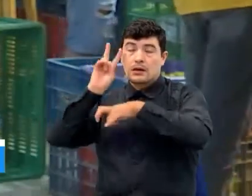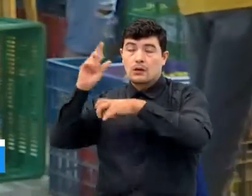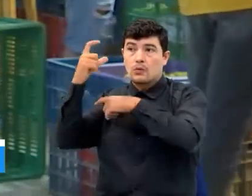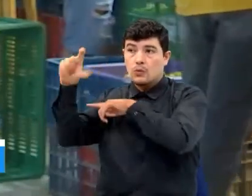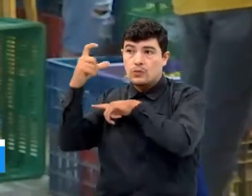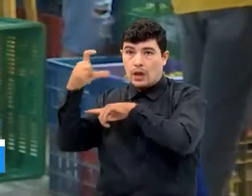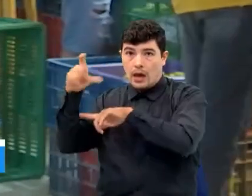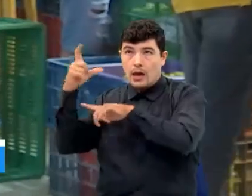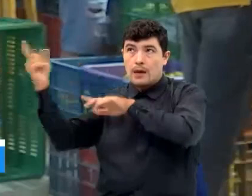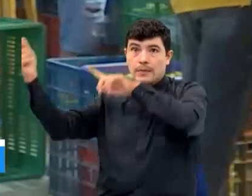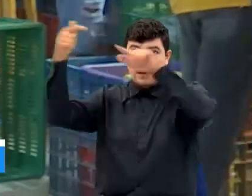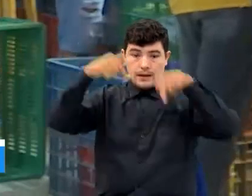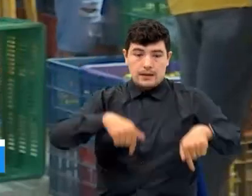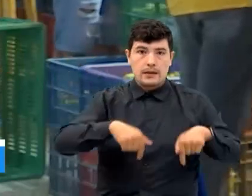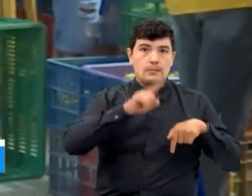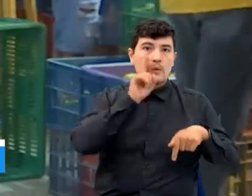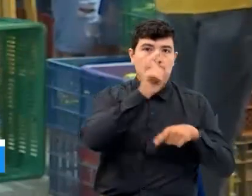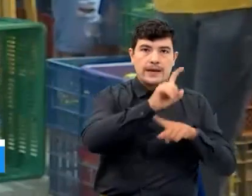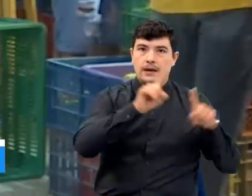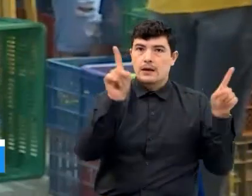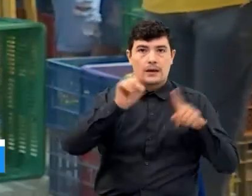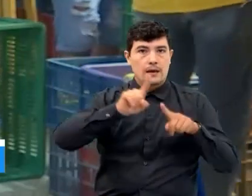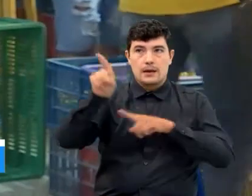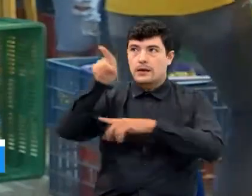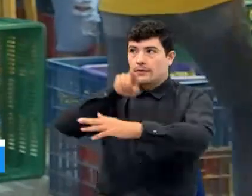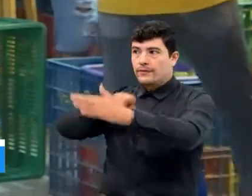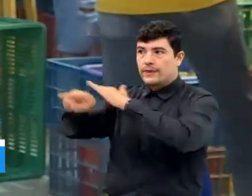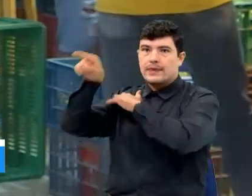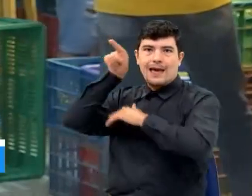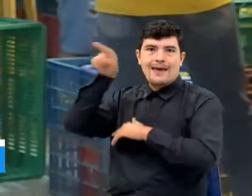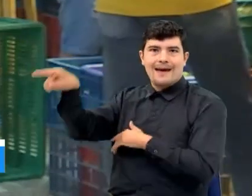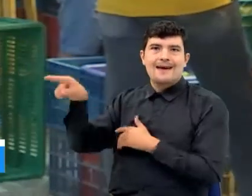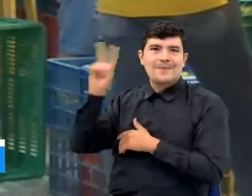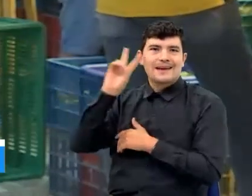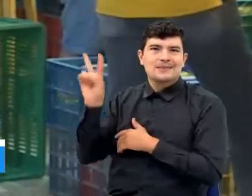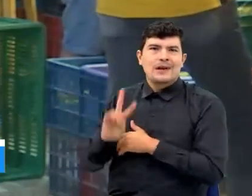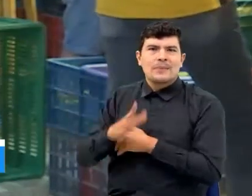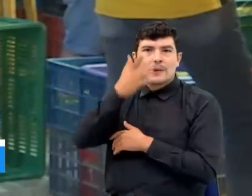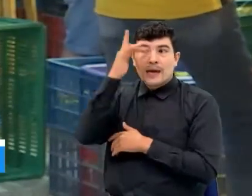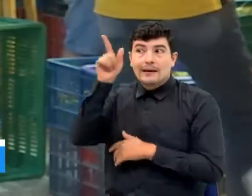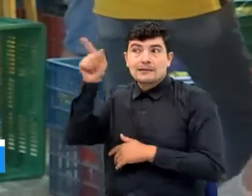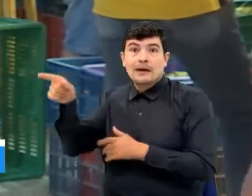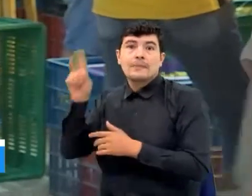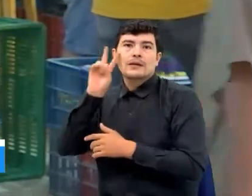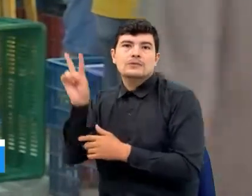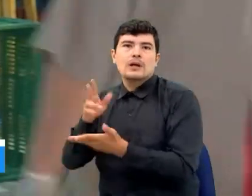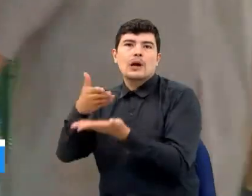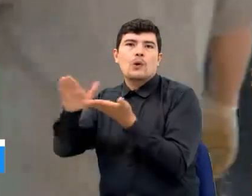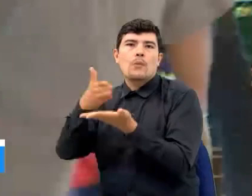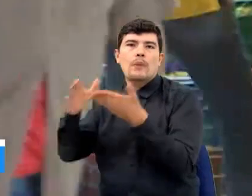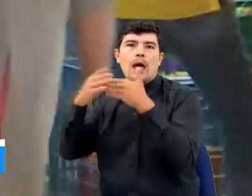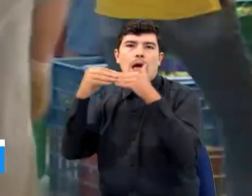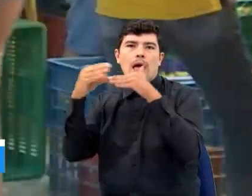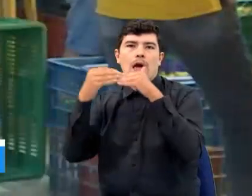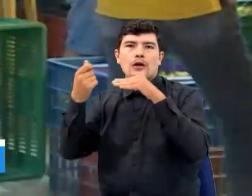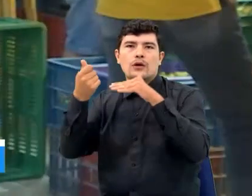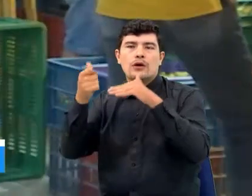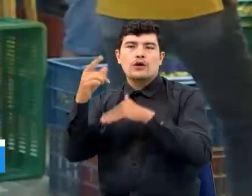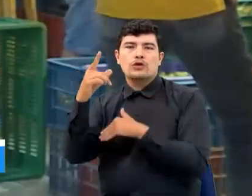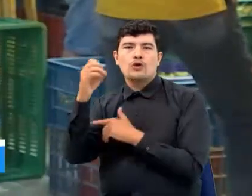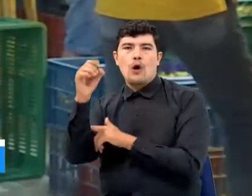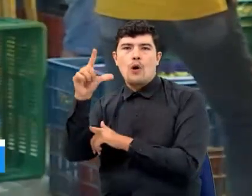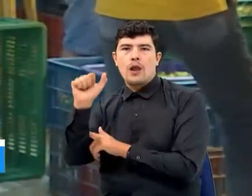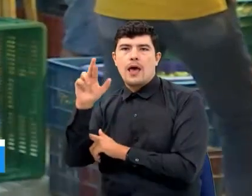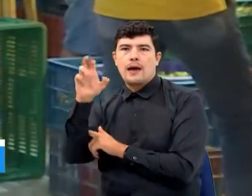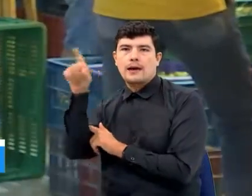esto se debe a la dolarización que se está presentando en el vecino país. Esto está afectando a comerciantes y a ciudadanos en Bucaramanga y